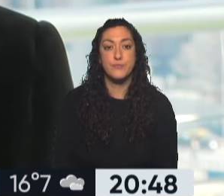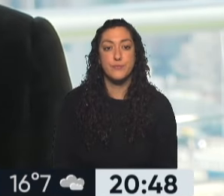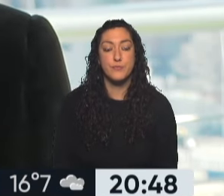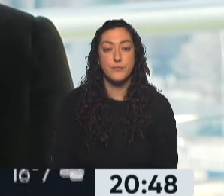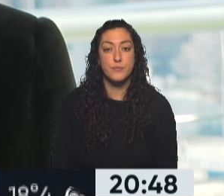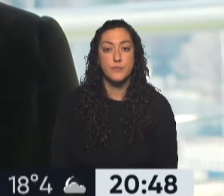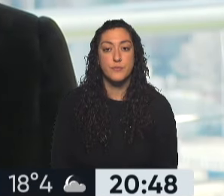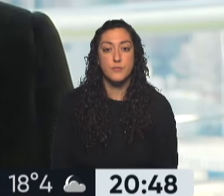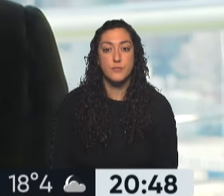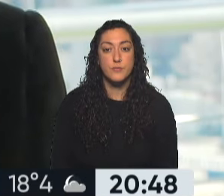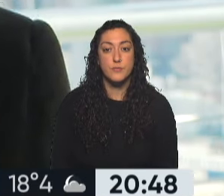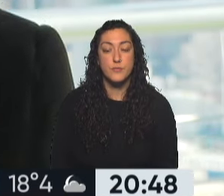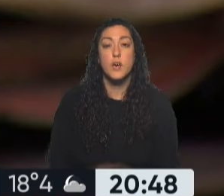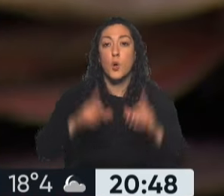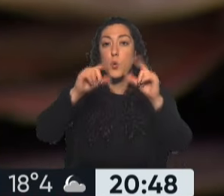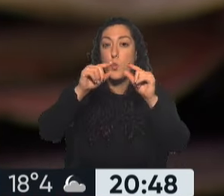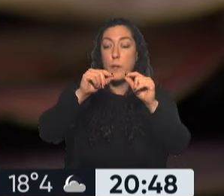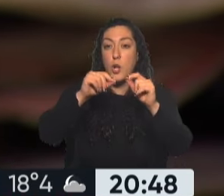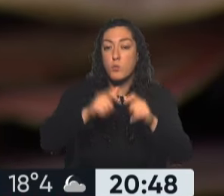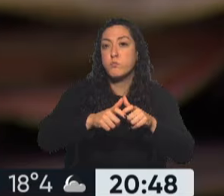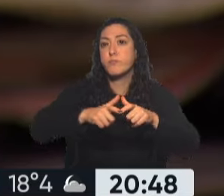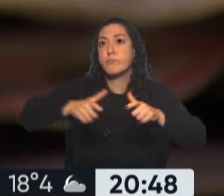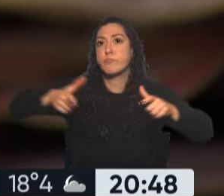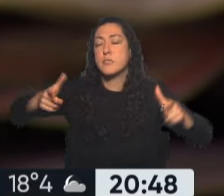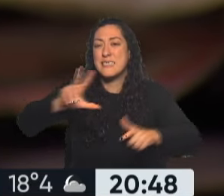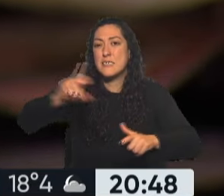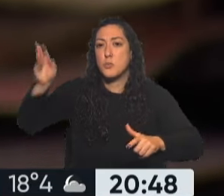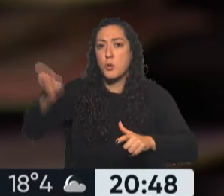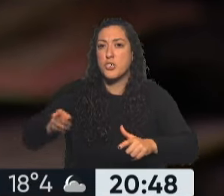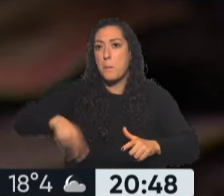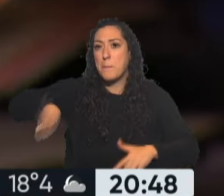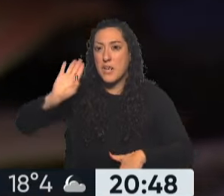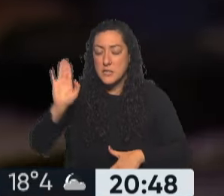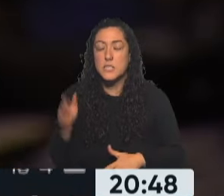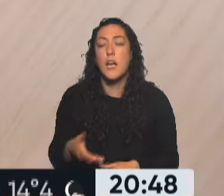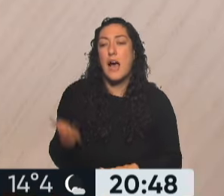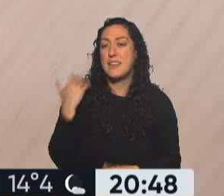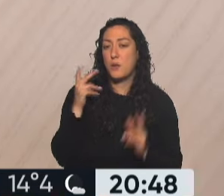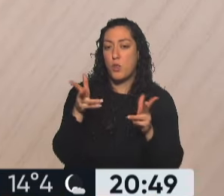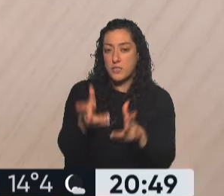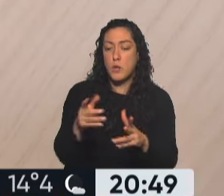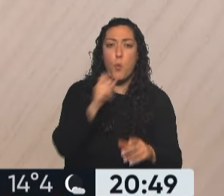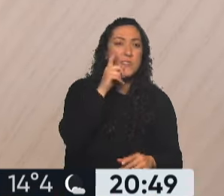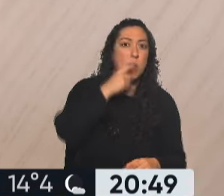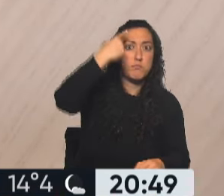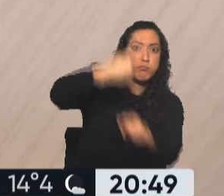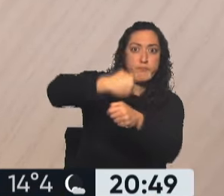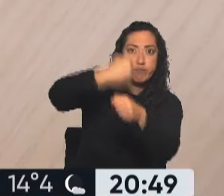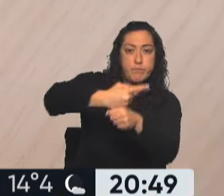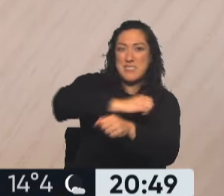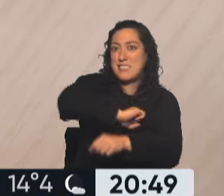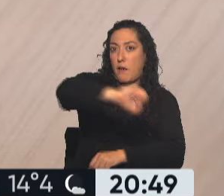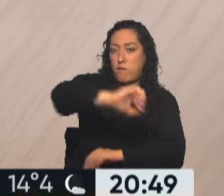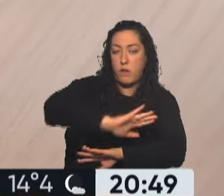ranking, más allá de este porcentaje de hasta el 300%, tiene que ver con lo que mencionabas al principio. WhatsApp a la cabeza, porque es lo que